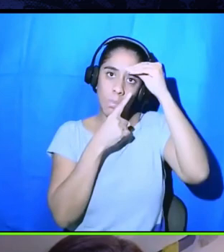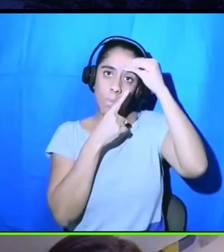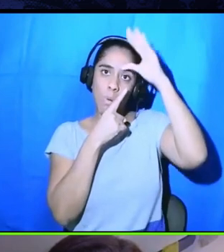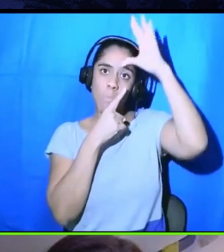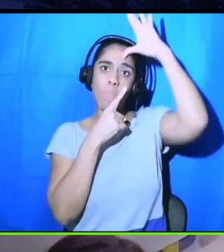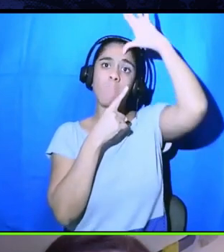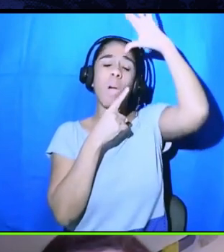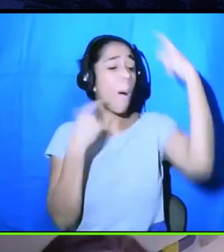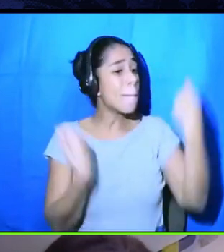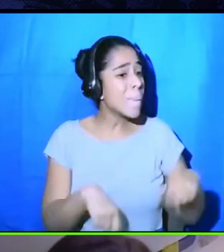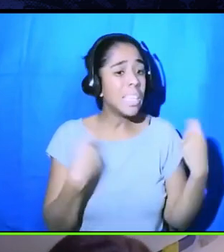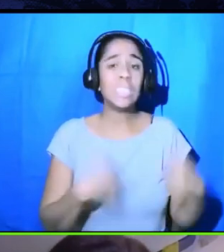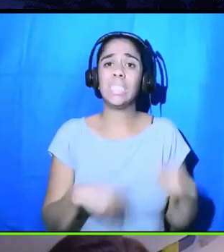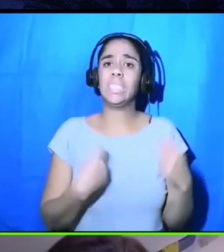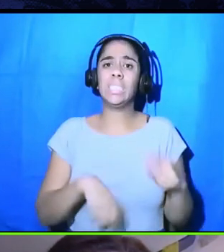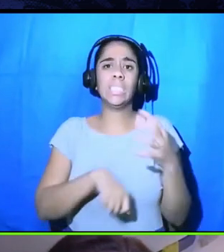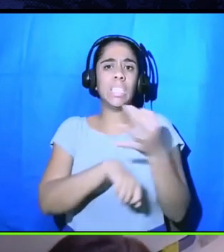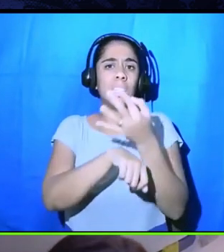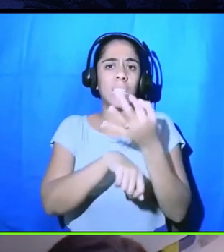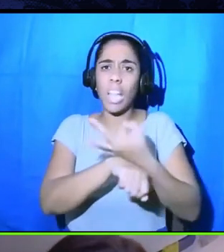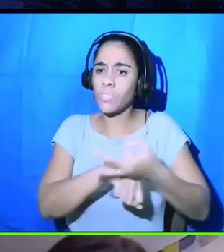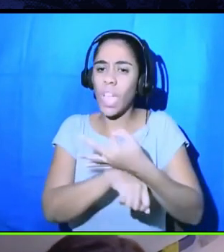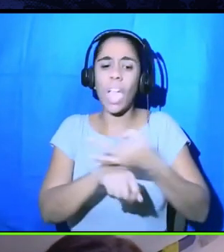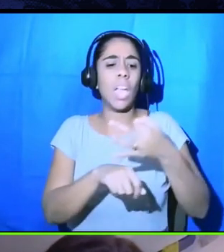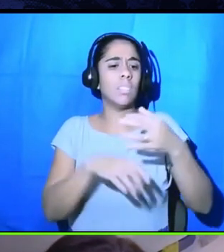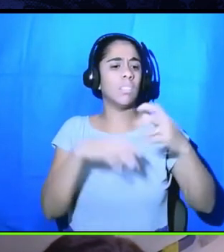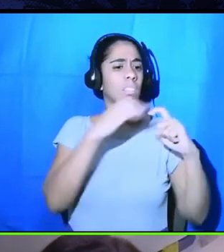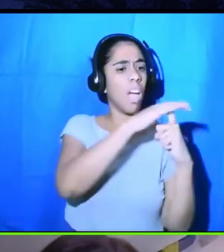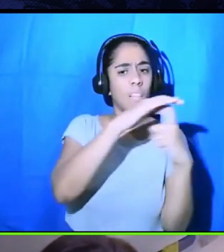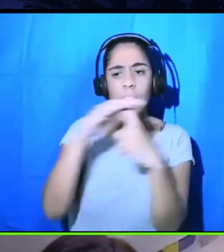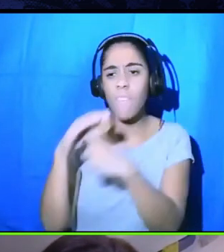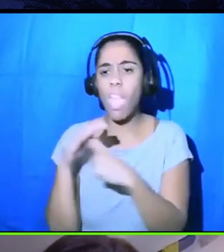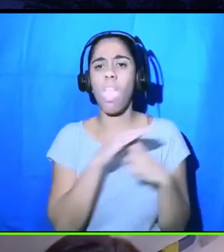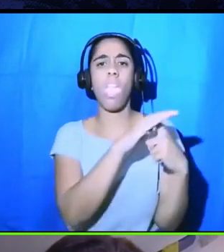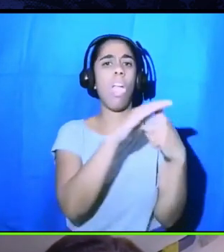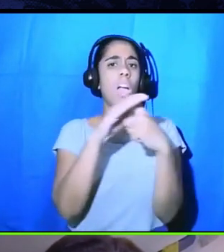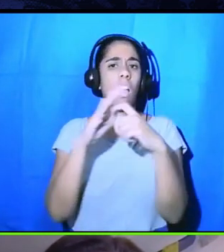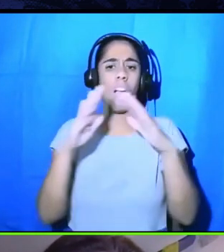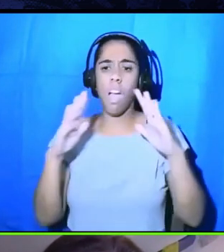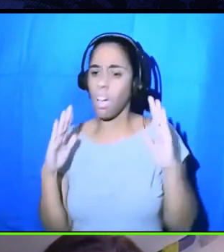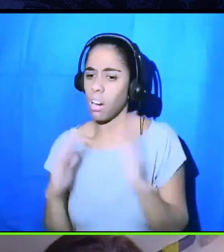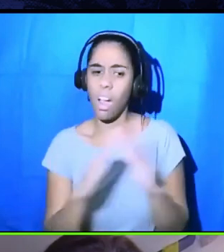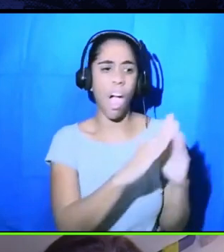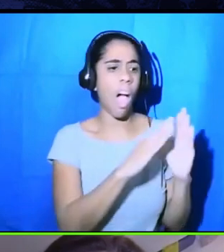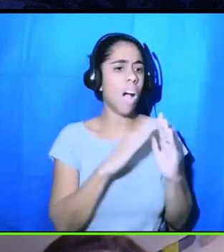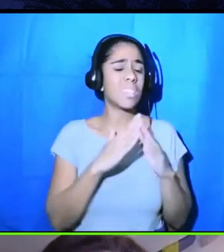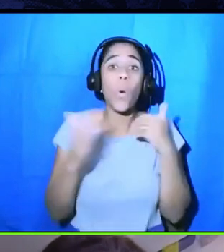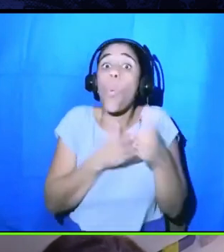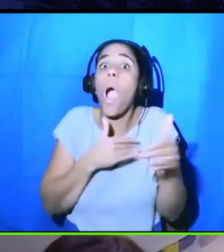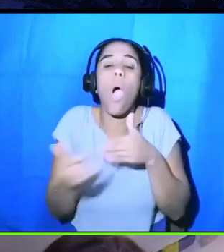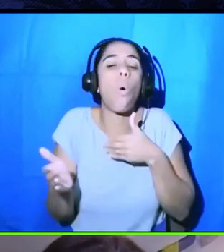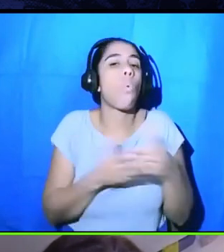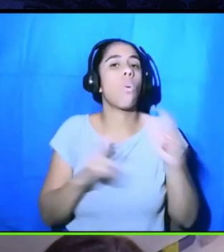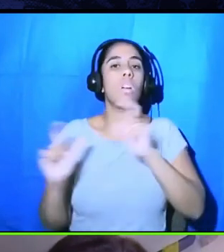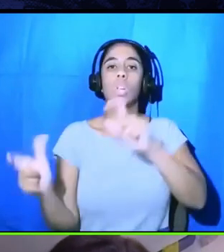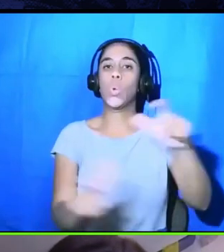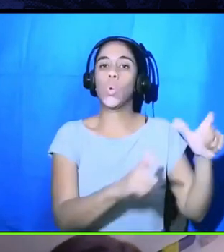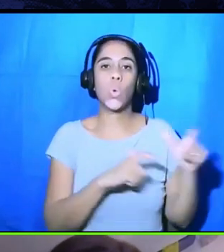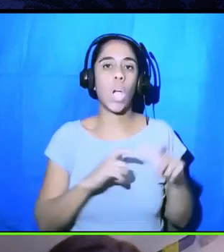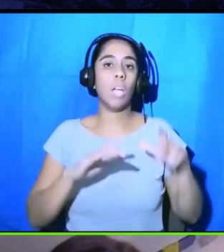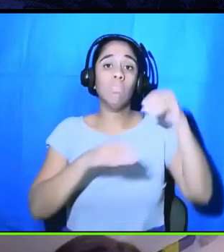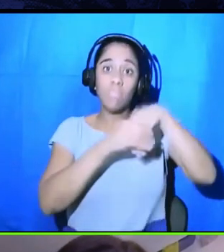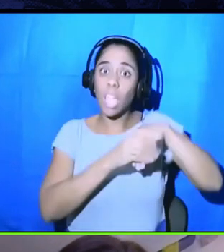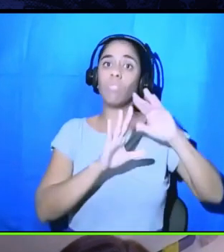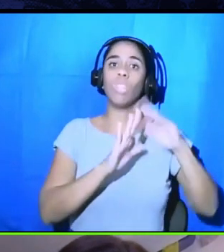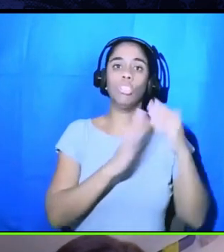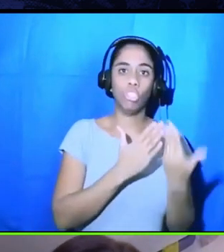en todo lugar en los colegios en las escuelas que los niños vean el mundo sin porque